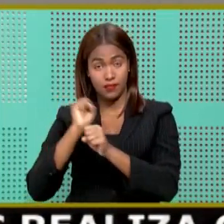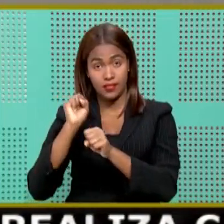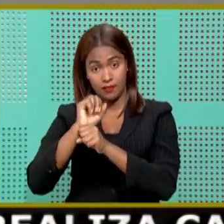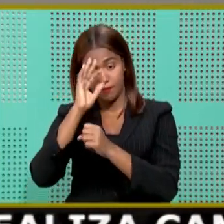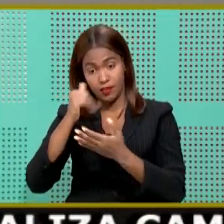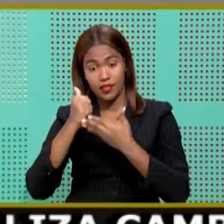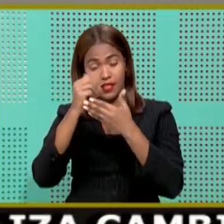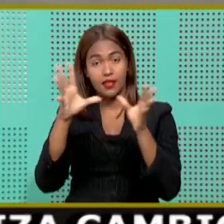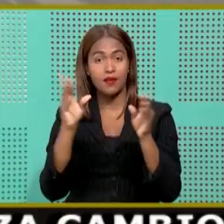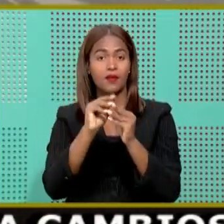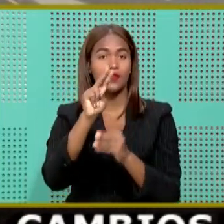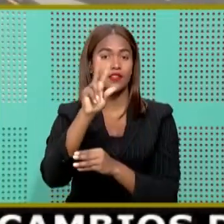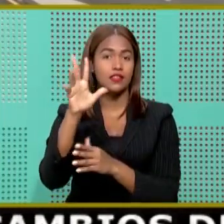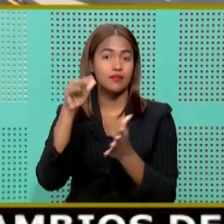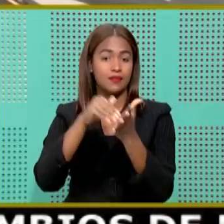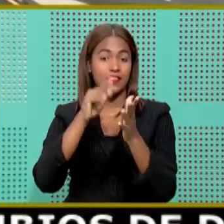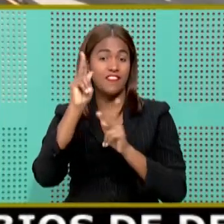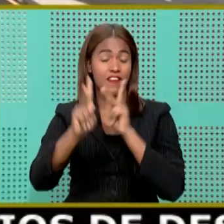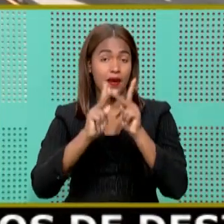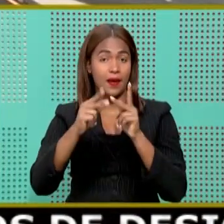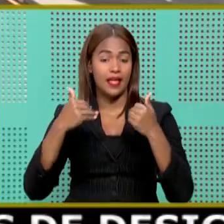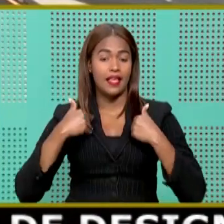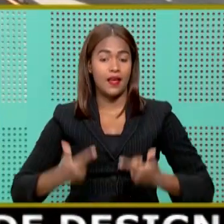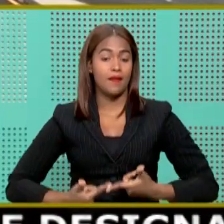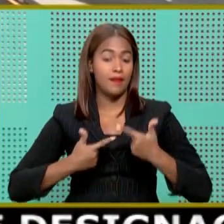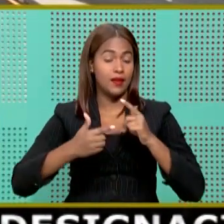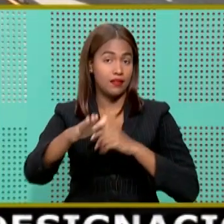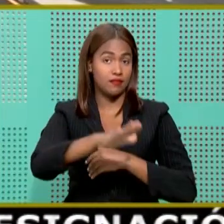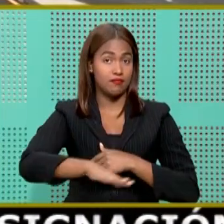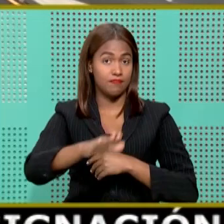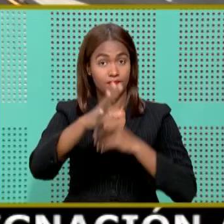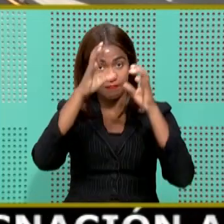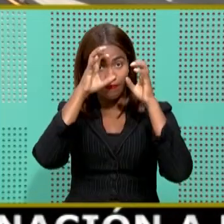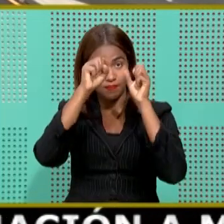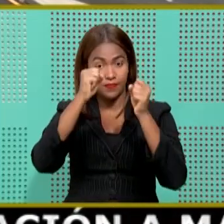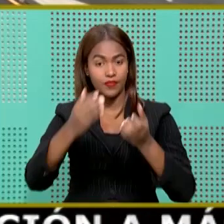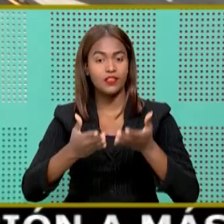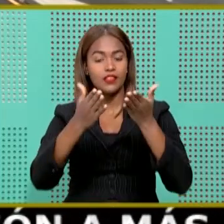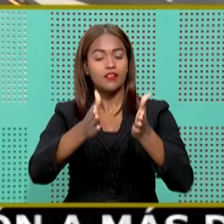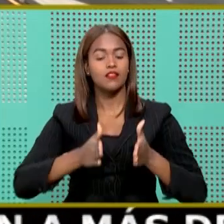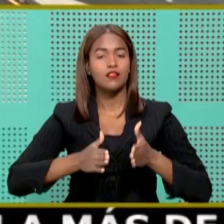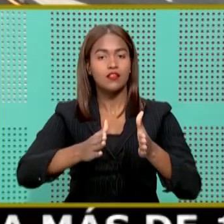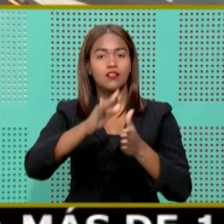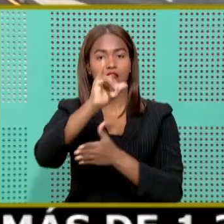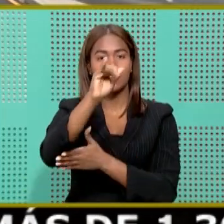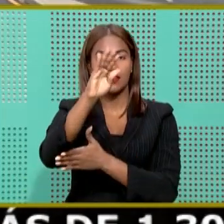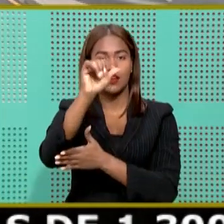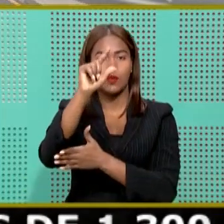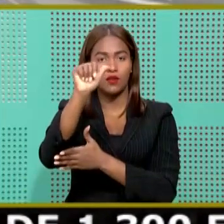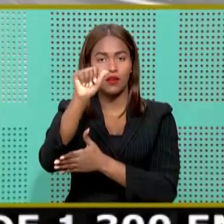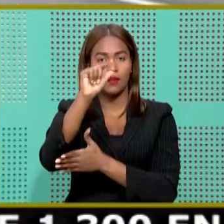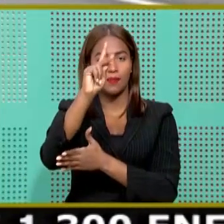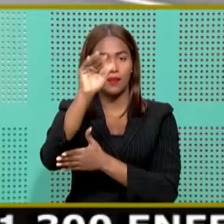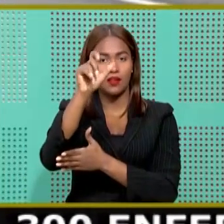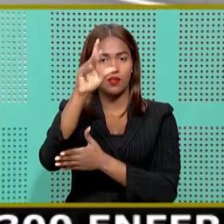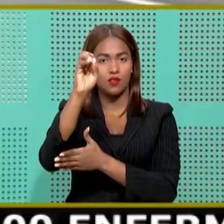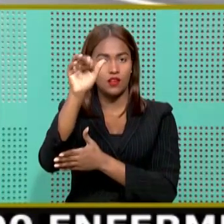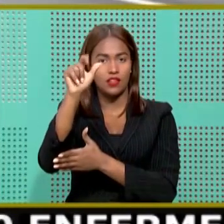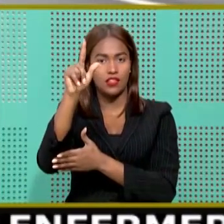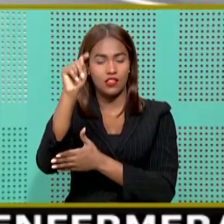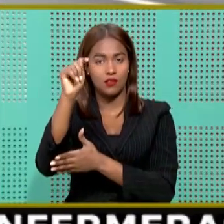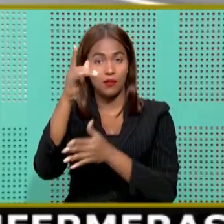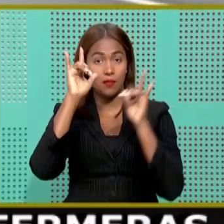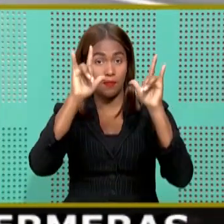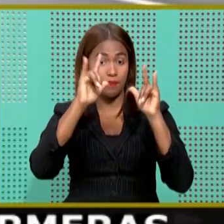beneficiará más de 25.000 familias que residen en la zona. El mandatario entregó la carretera Jacagua-Palo Alto en la provincia de